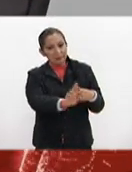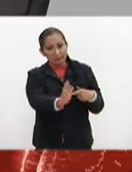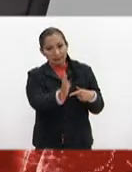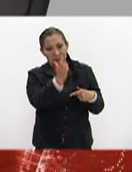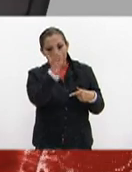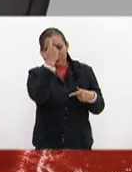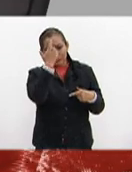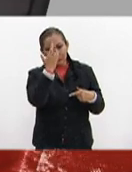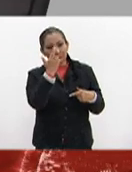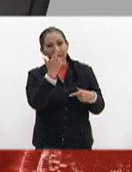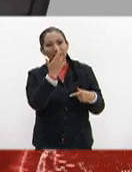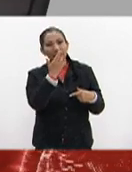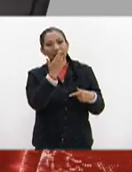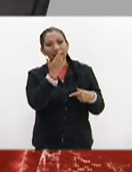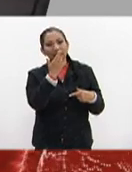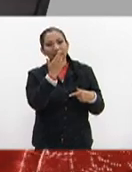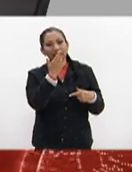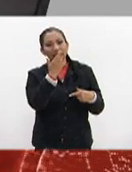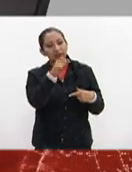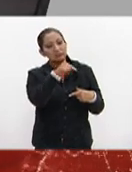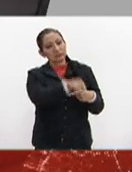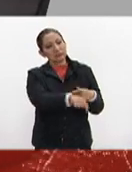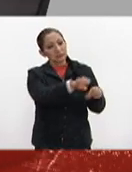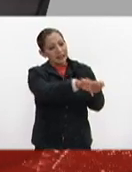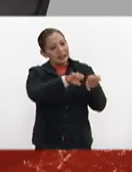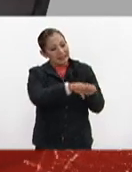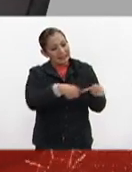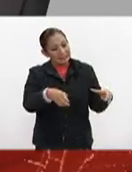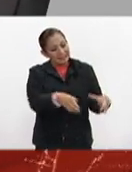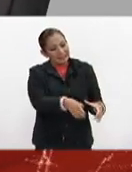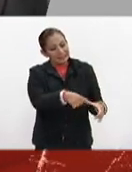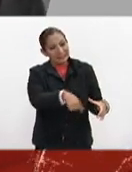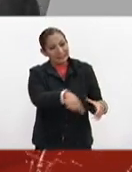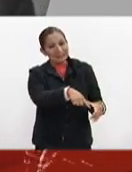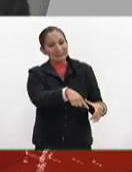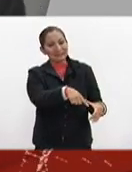recordado como el gabinete